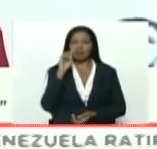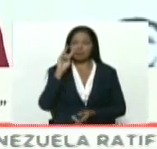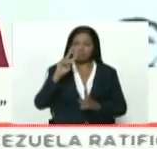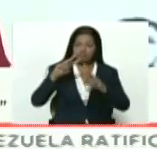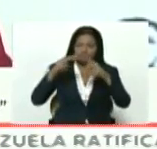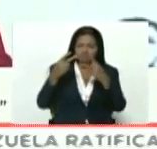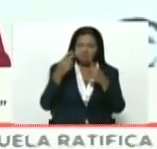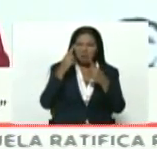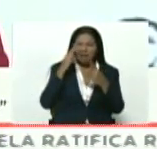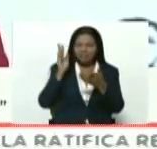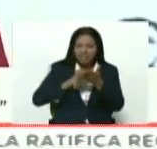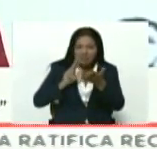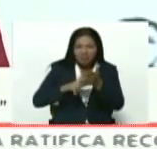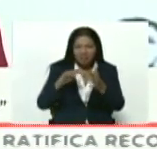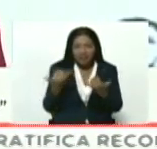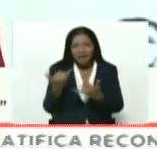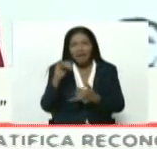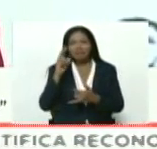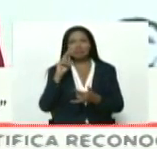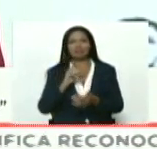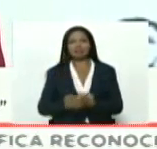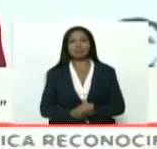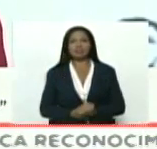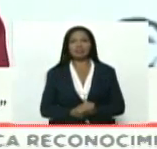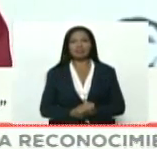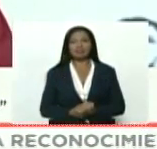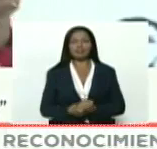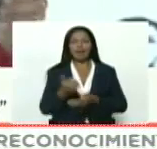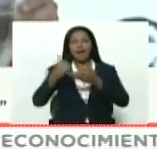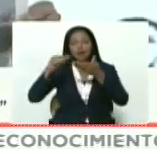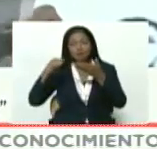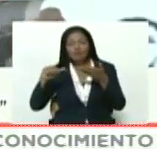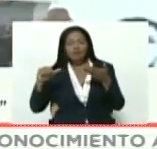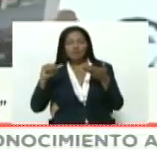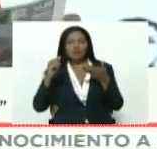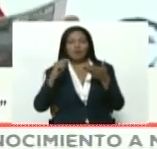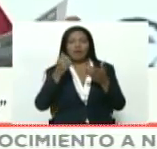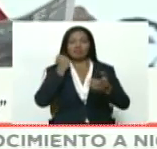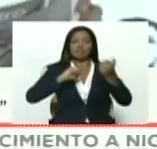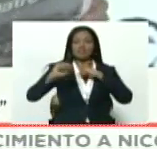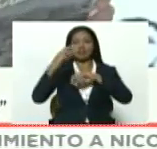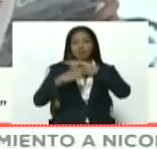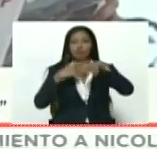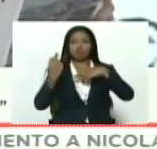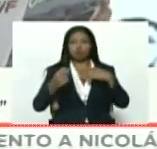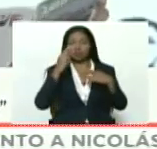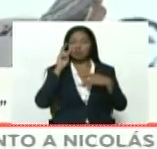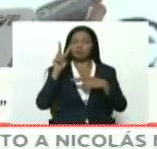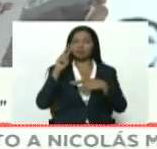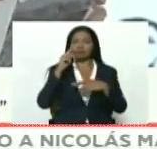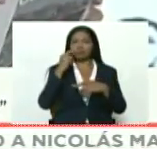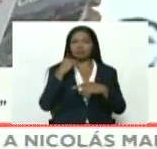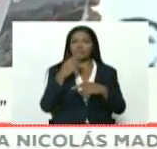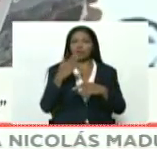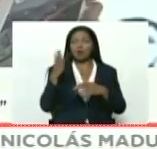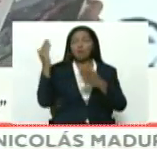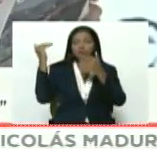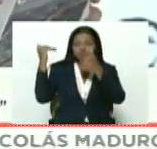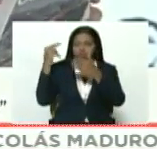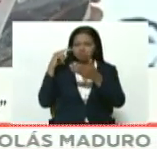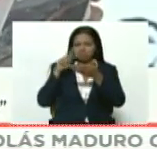realidad, de argumentos para defender la revolución. Aquí está, miren, si me pueden venir para